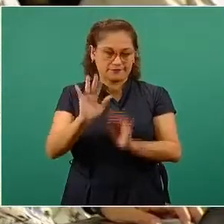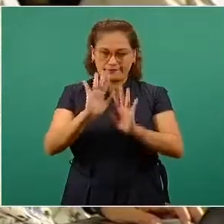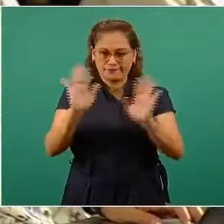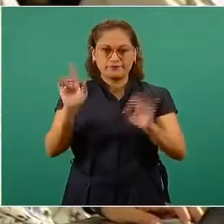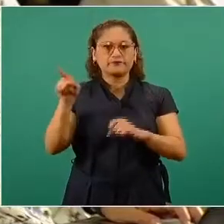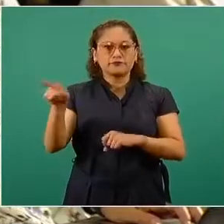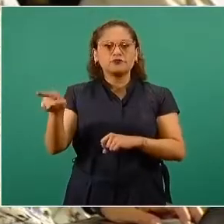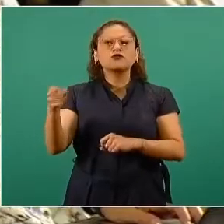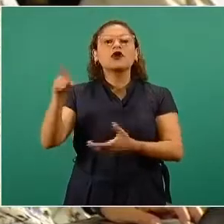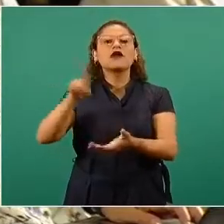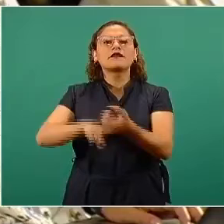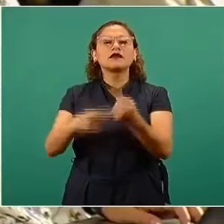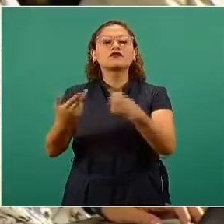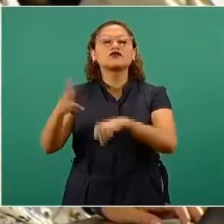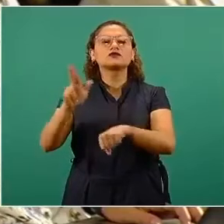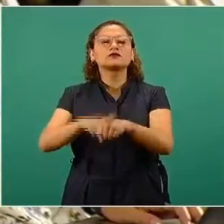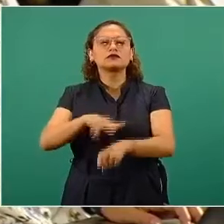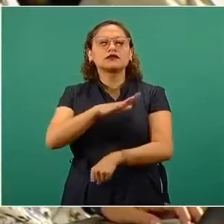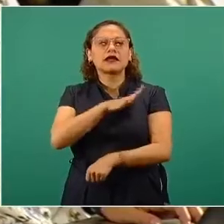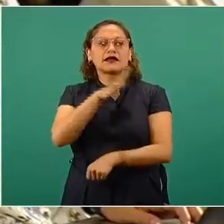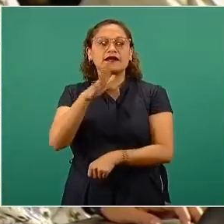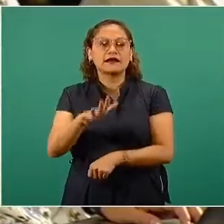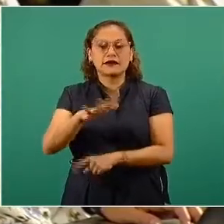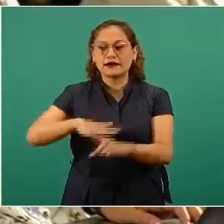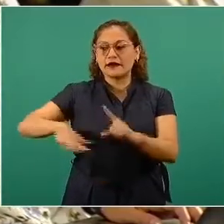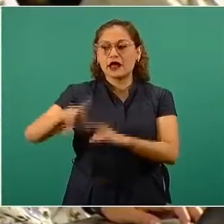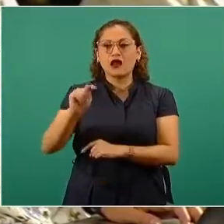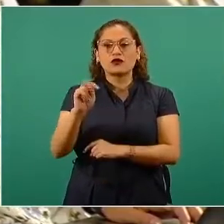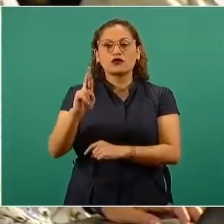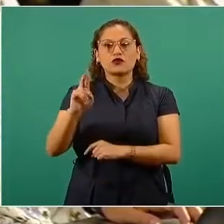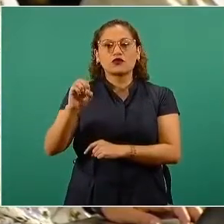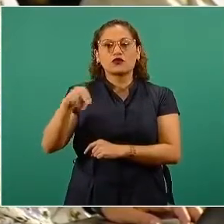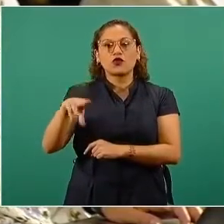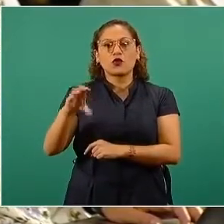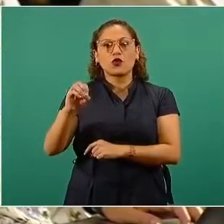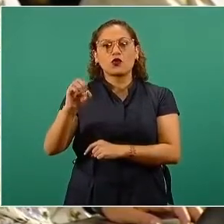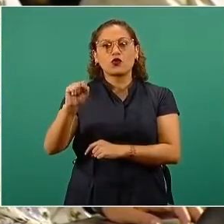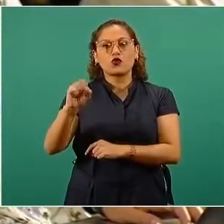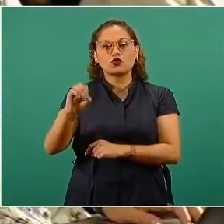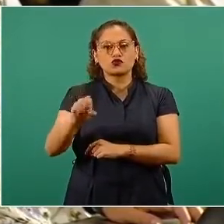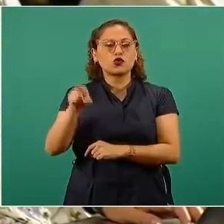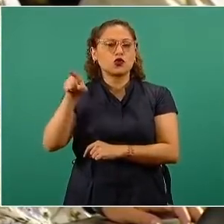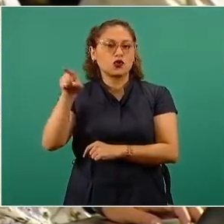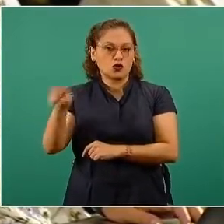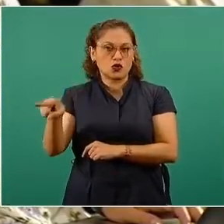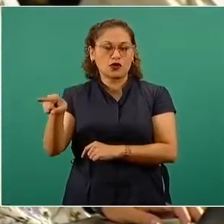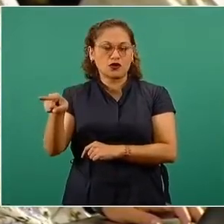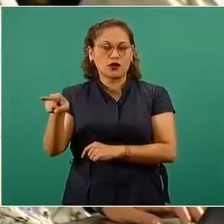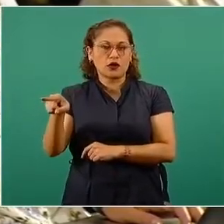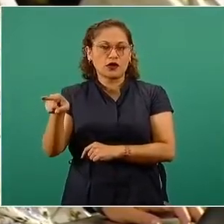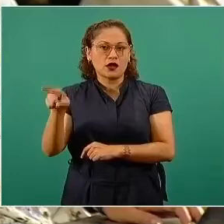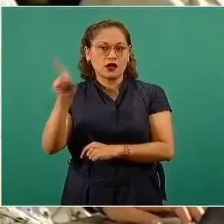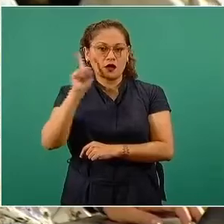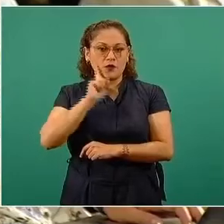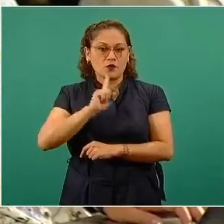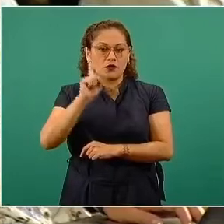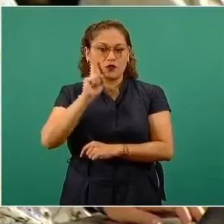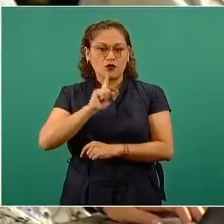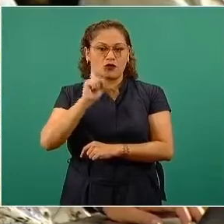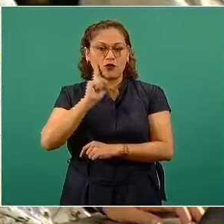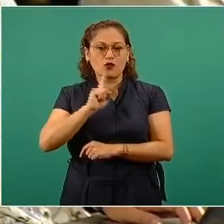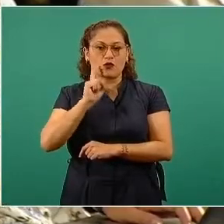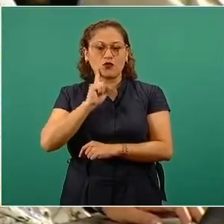del Hospital General de Zona de Troncoso, que aún no tiene ninguna especialidad, lo que es las